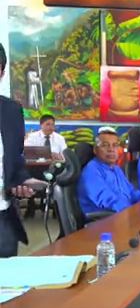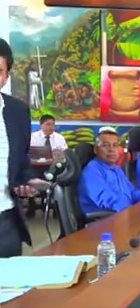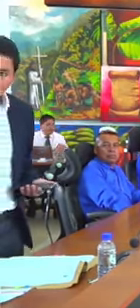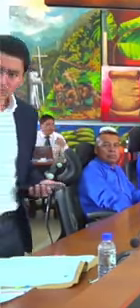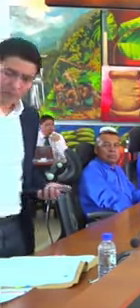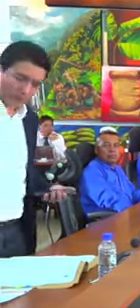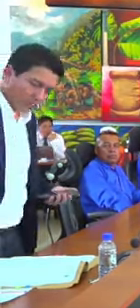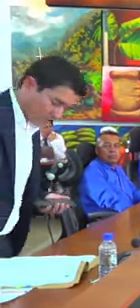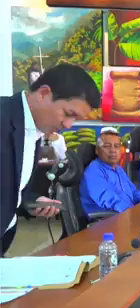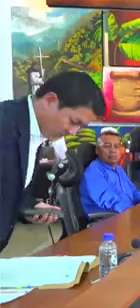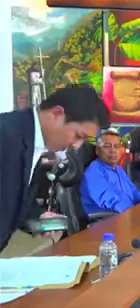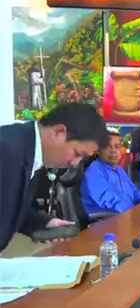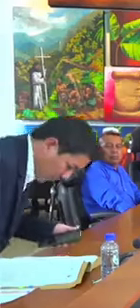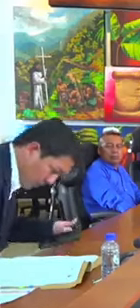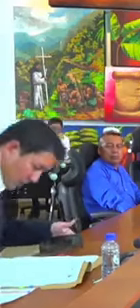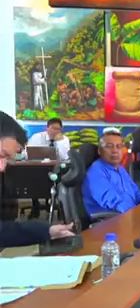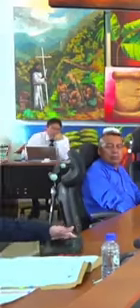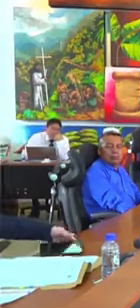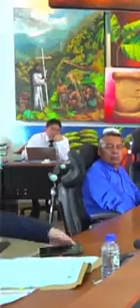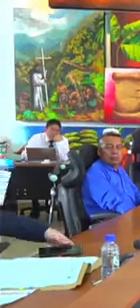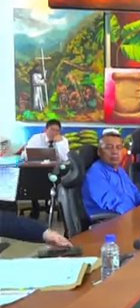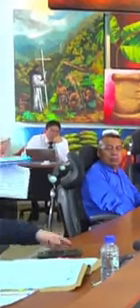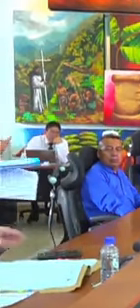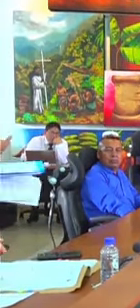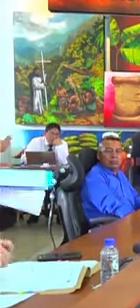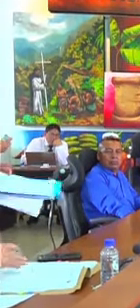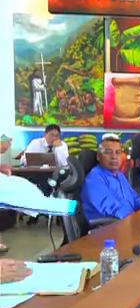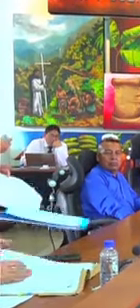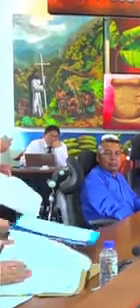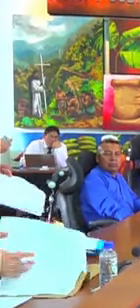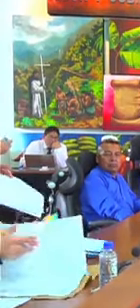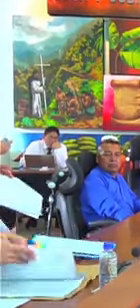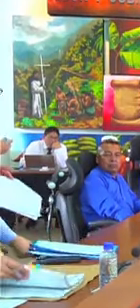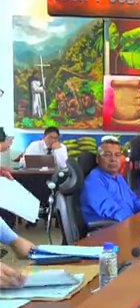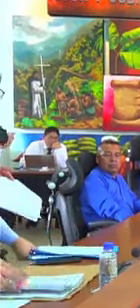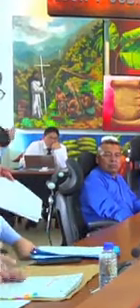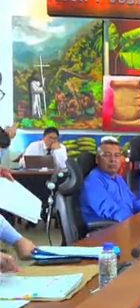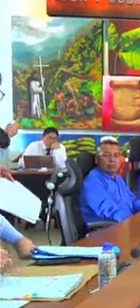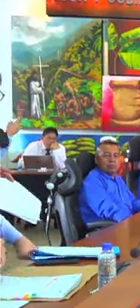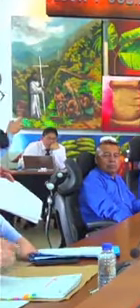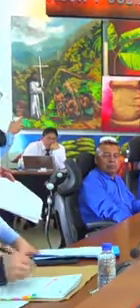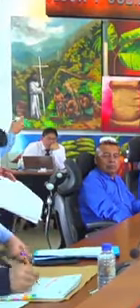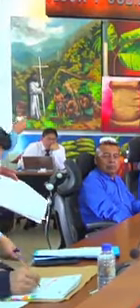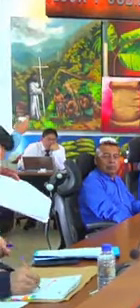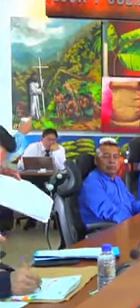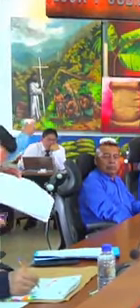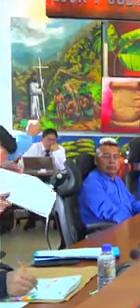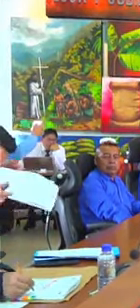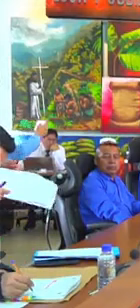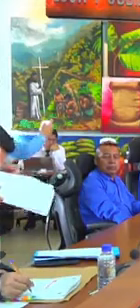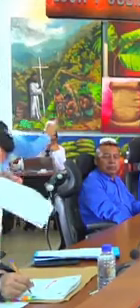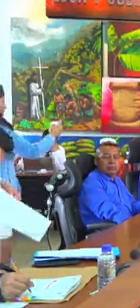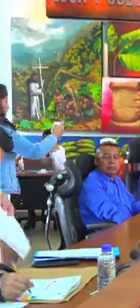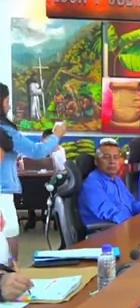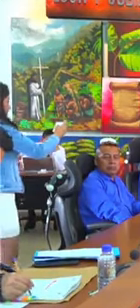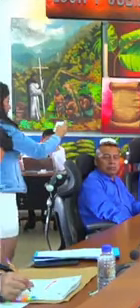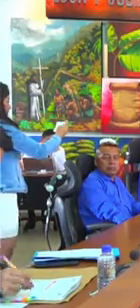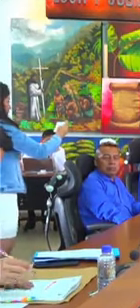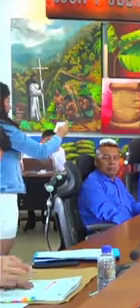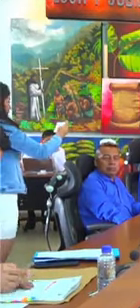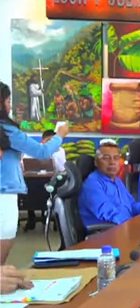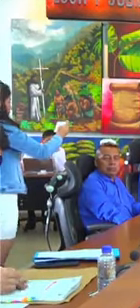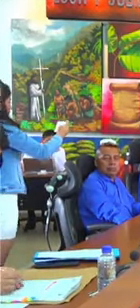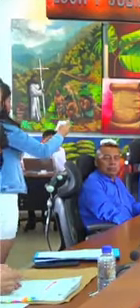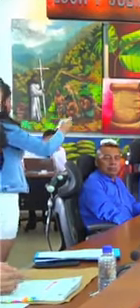son $250,000, son $150,000. No, $150,000 para el evento de Miss Ecuador. Con esto